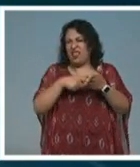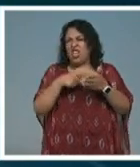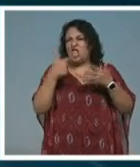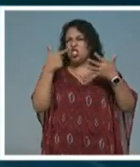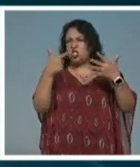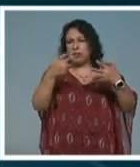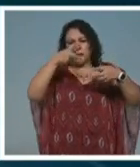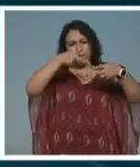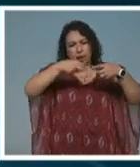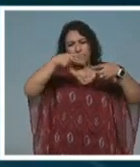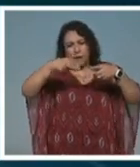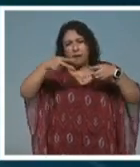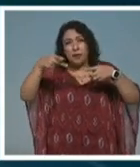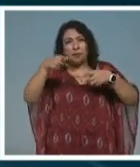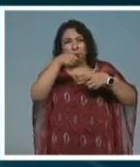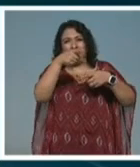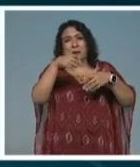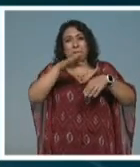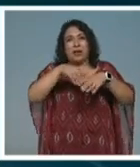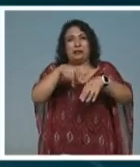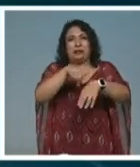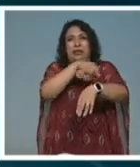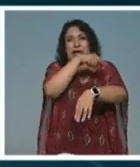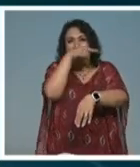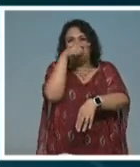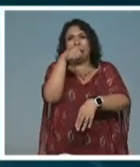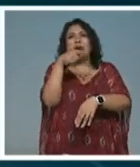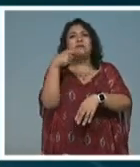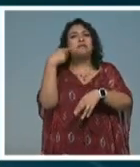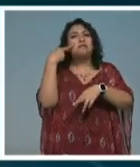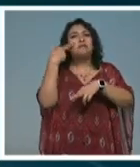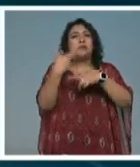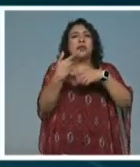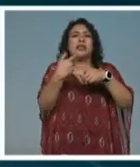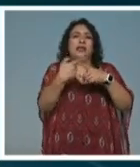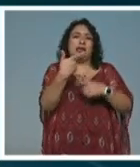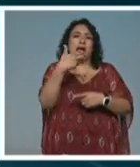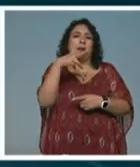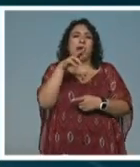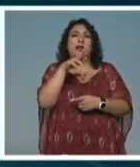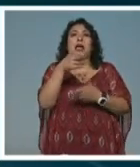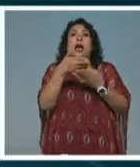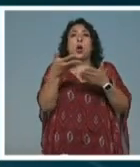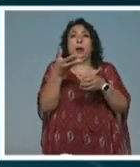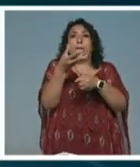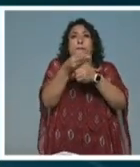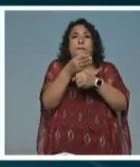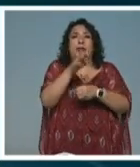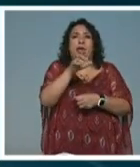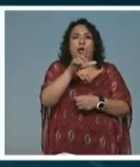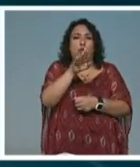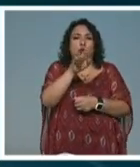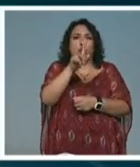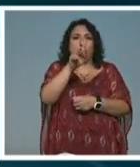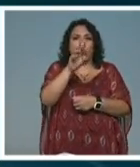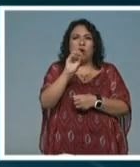¿no? Digamos, una versión extendida de esta historia que realizó Gabriel Retes, que ya nos decían, bueno, van a tener la versión restaurada del Bulto y van a tener retrospectivas, por supuesto,